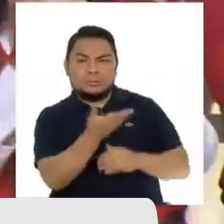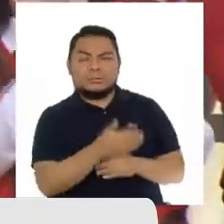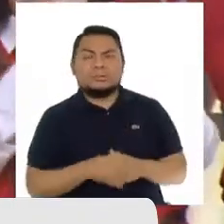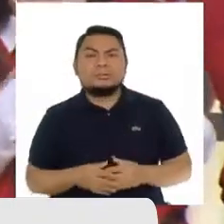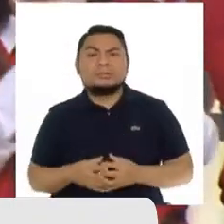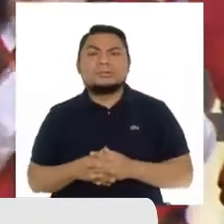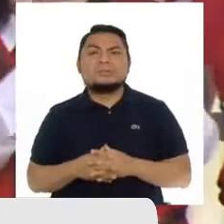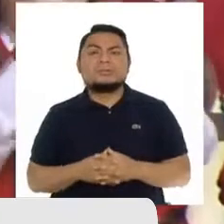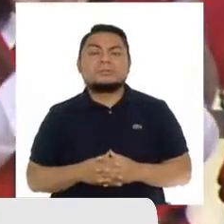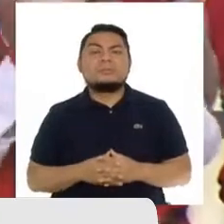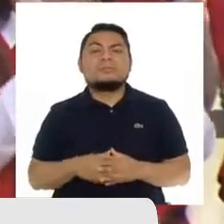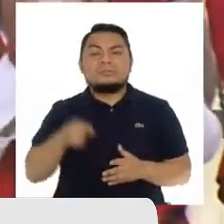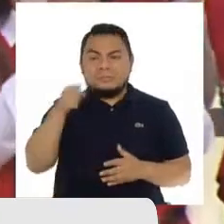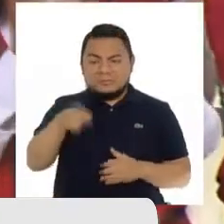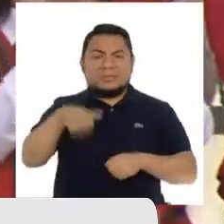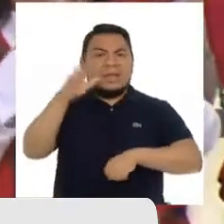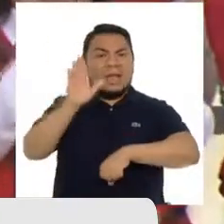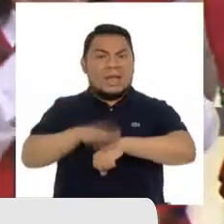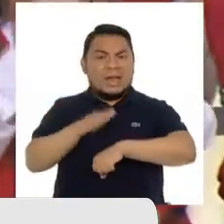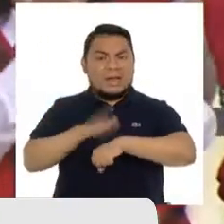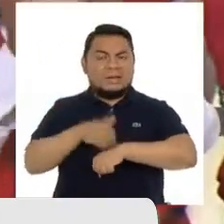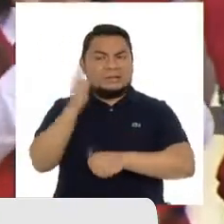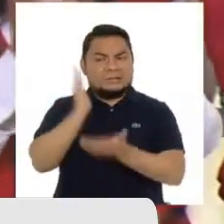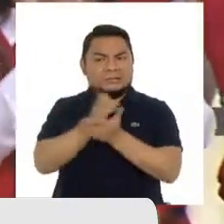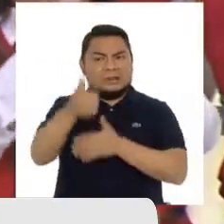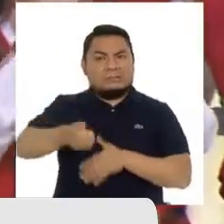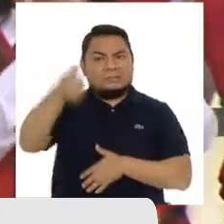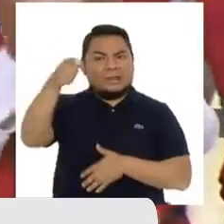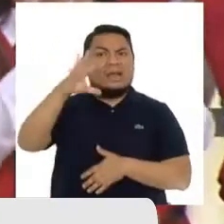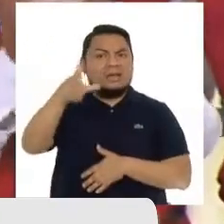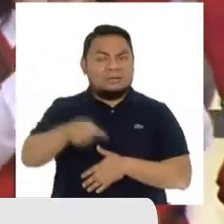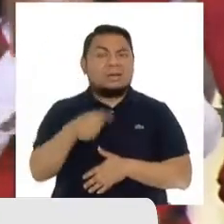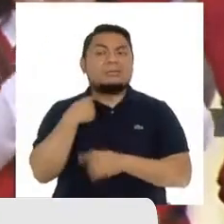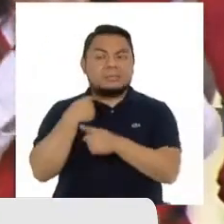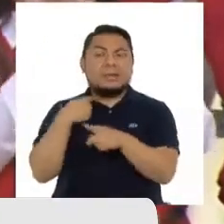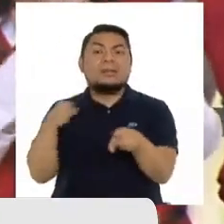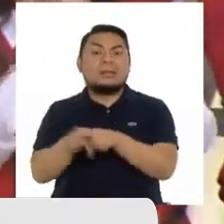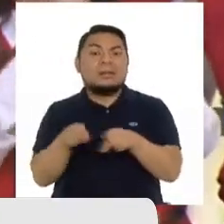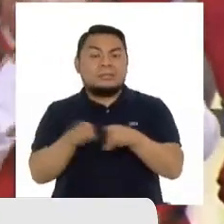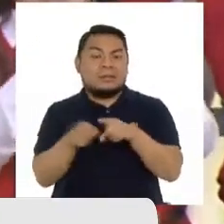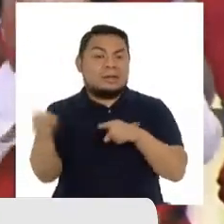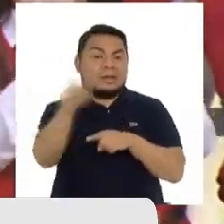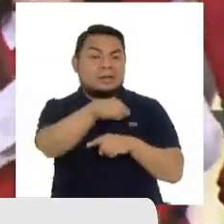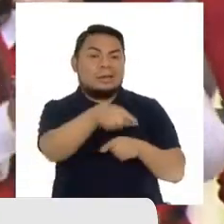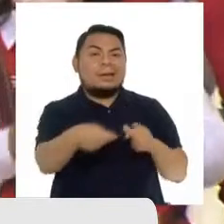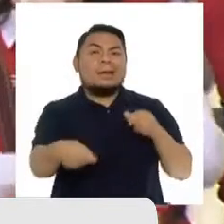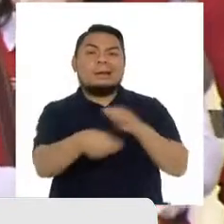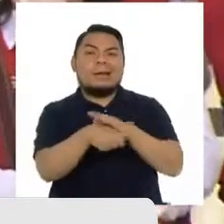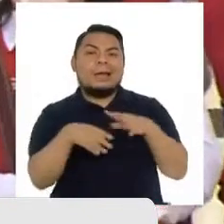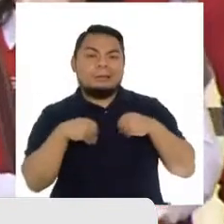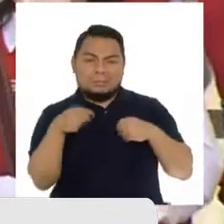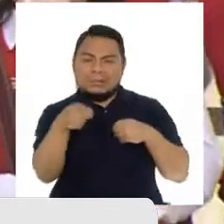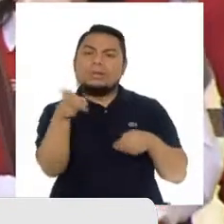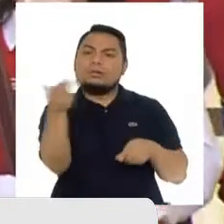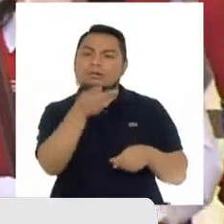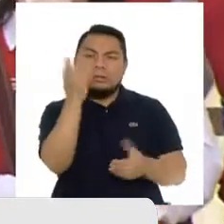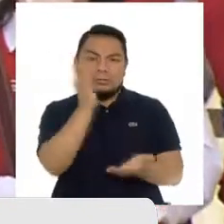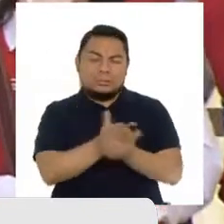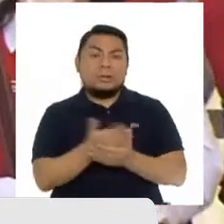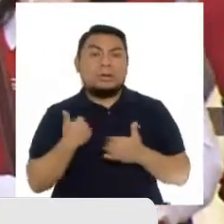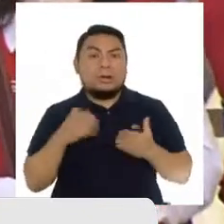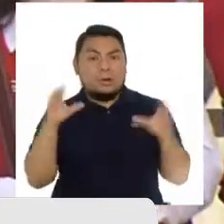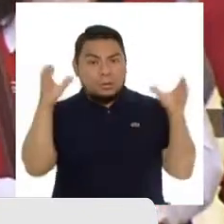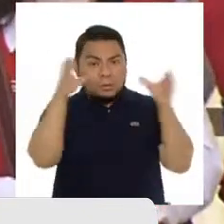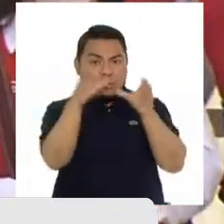no solo sancionaremos al funcionario sino también al corruptor por eso estamos presentando el